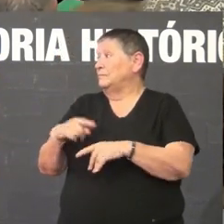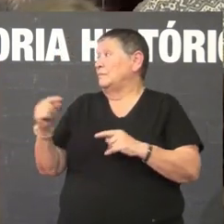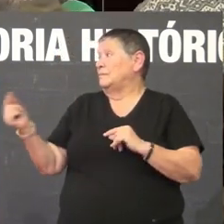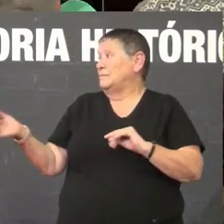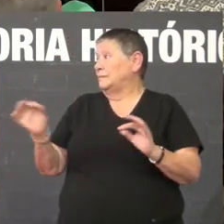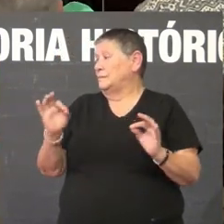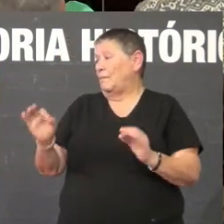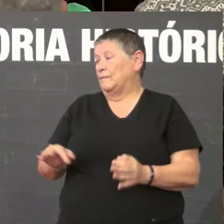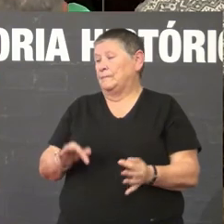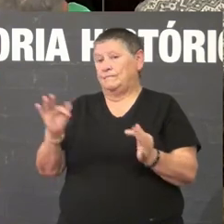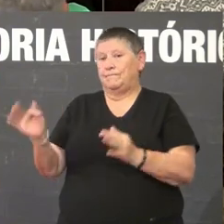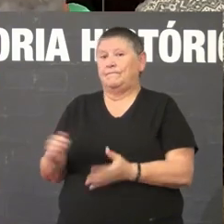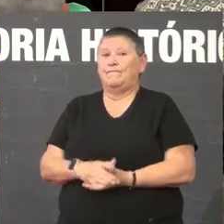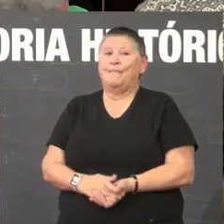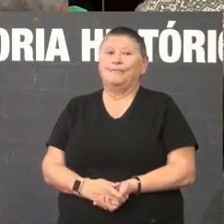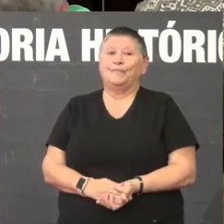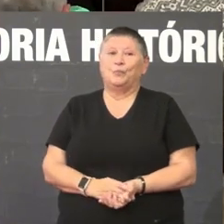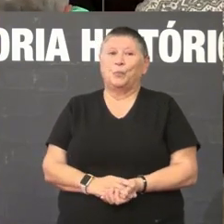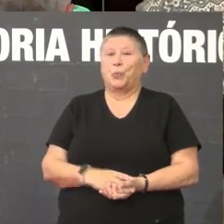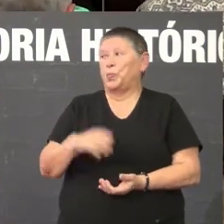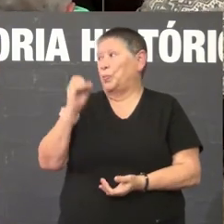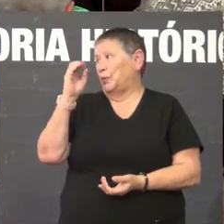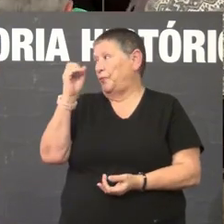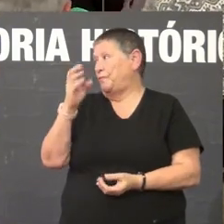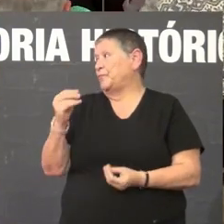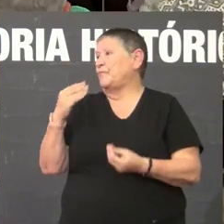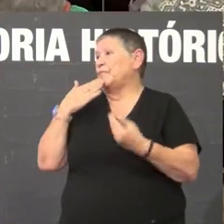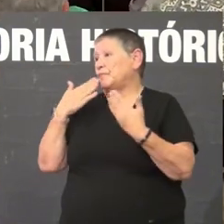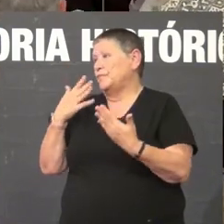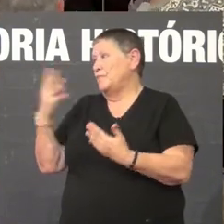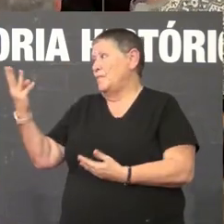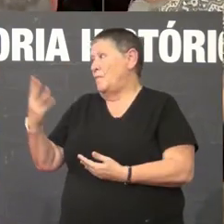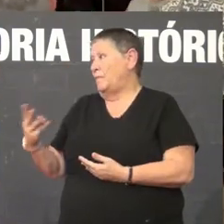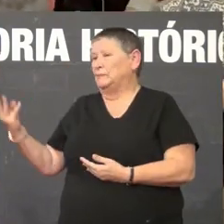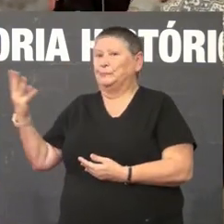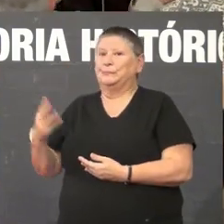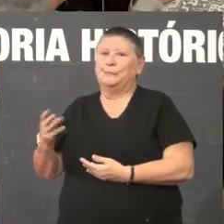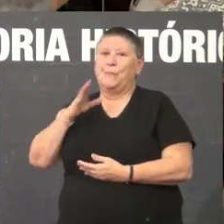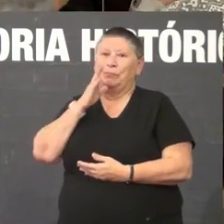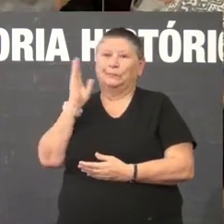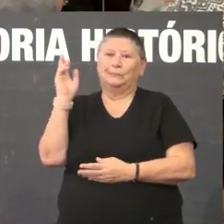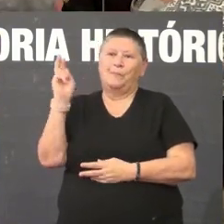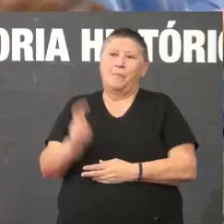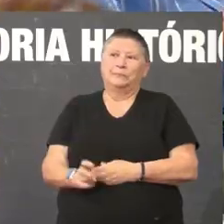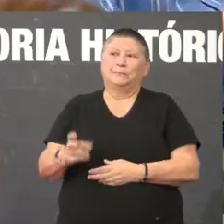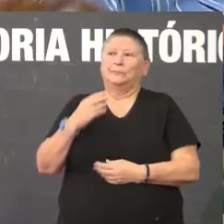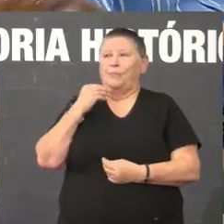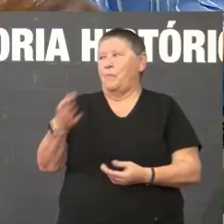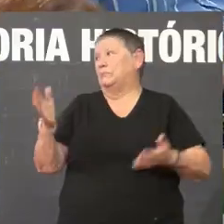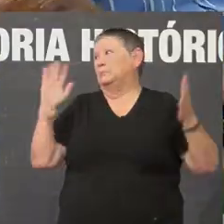prepare a seguinte, vale, a seguinte charla. Sí. Grazas aos tres, José, Pilar e Alberto.